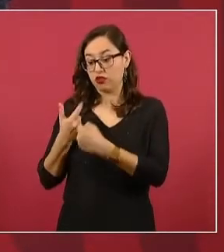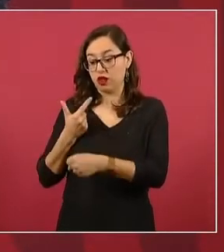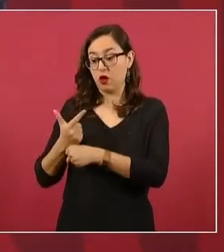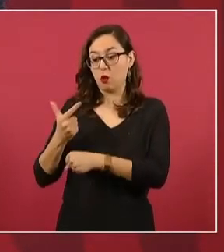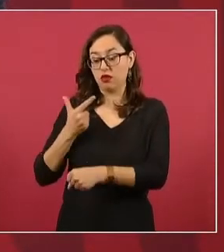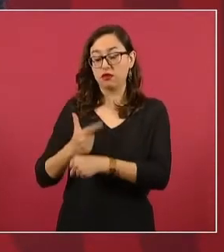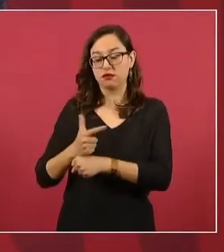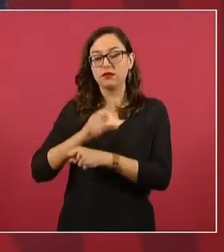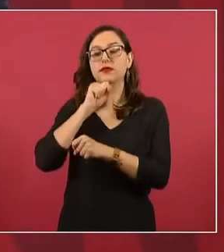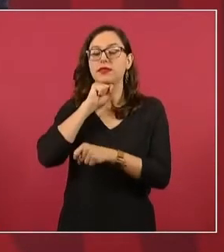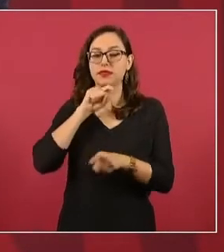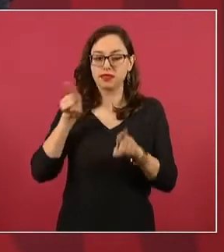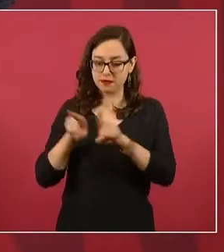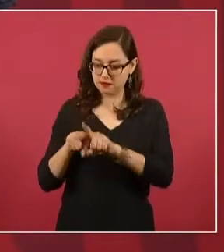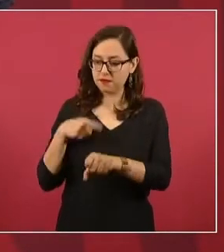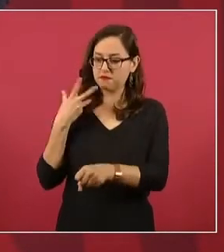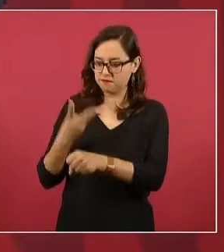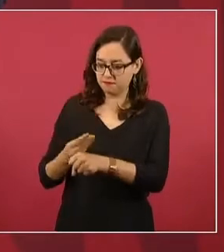Hidalgo.